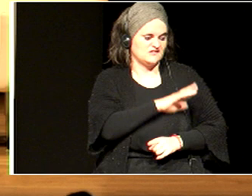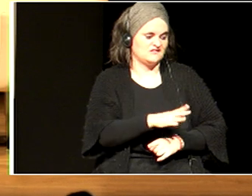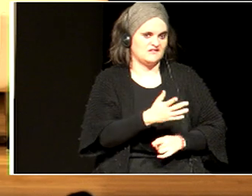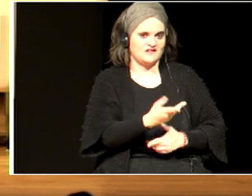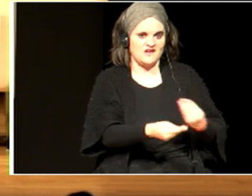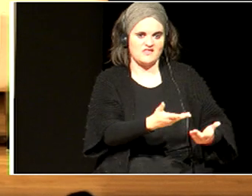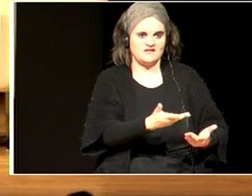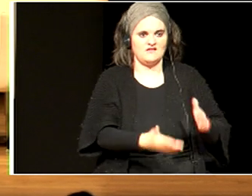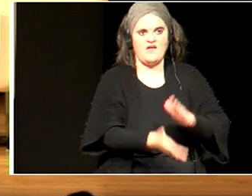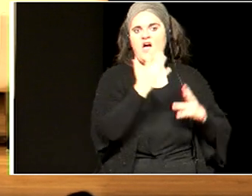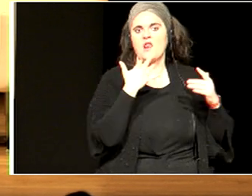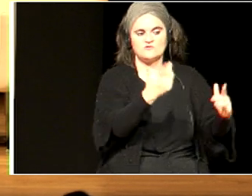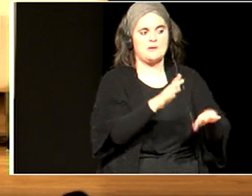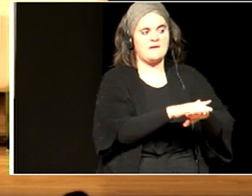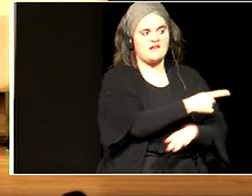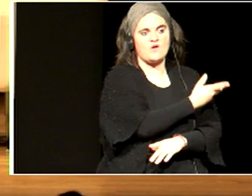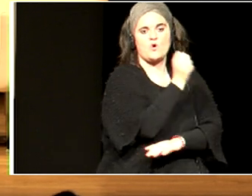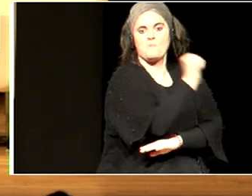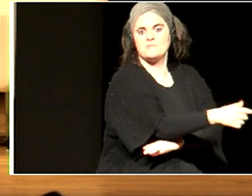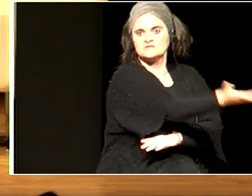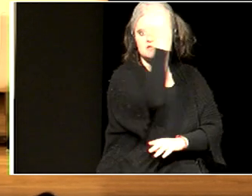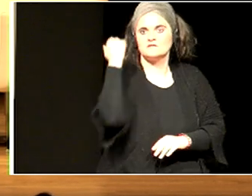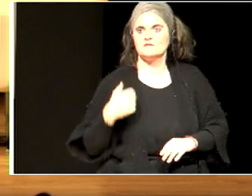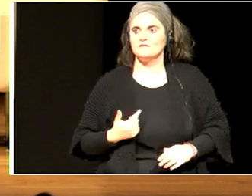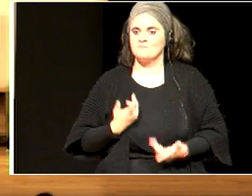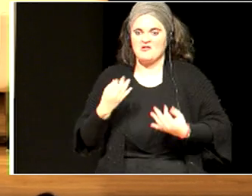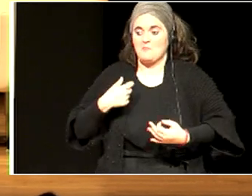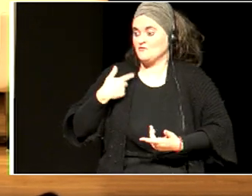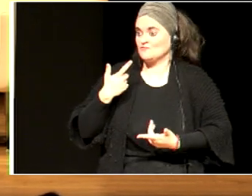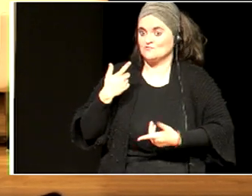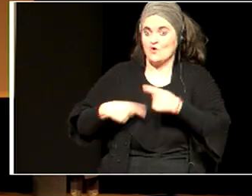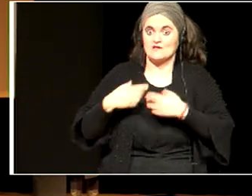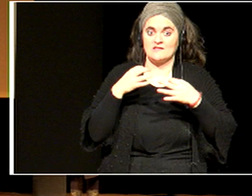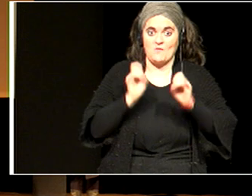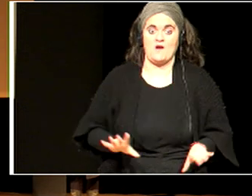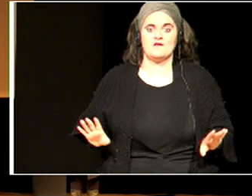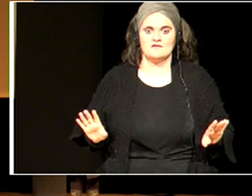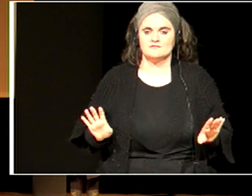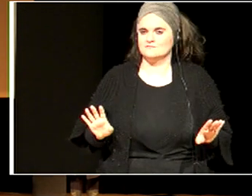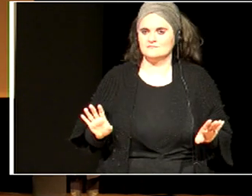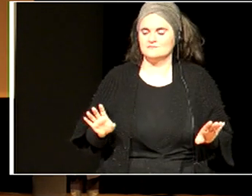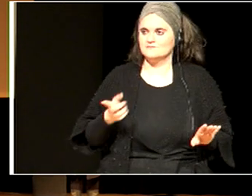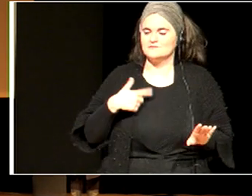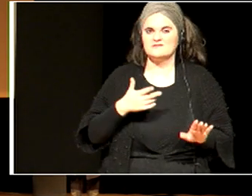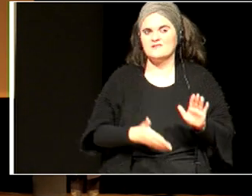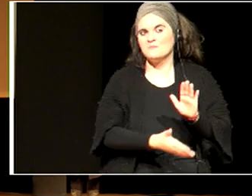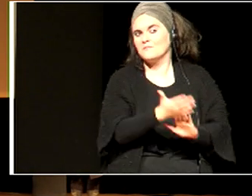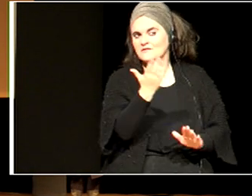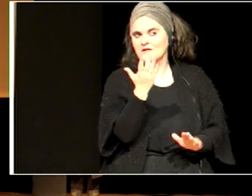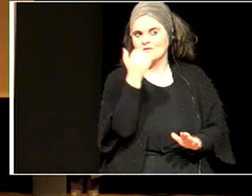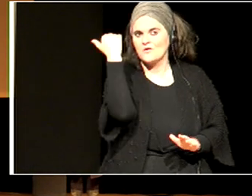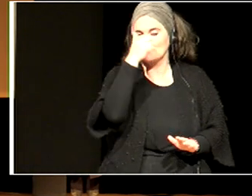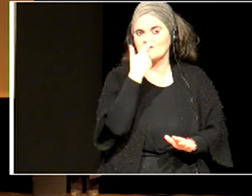es normal es normal es lo que hacemos todos los días y la manda con un hombre desconocido